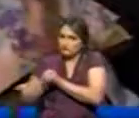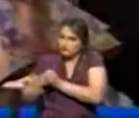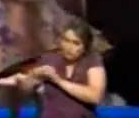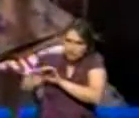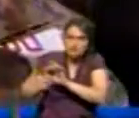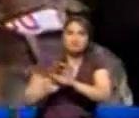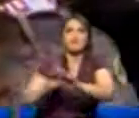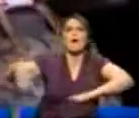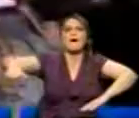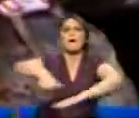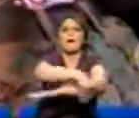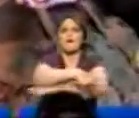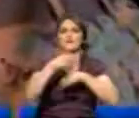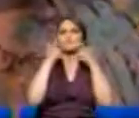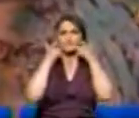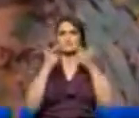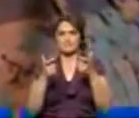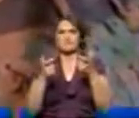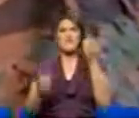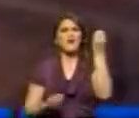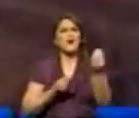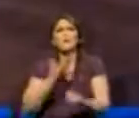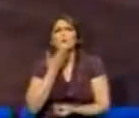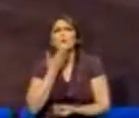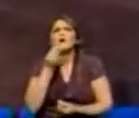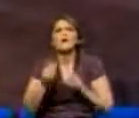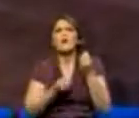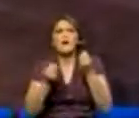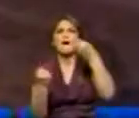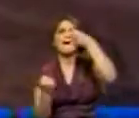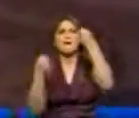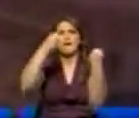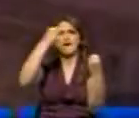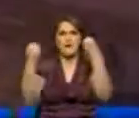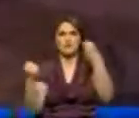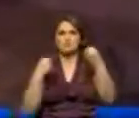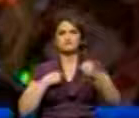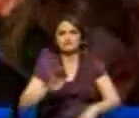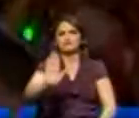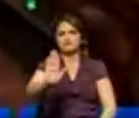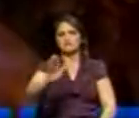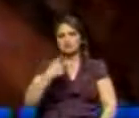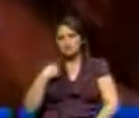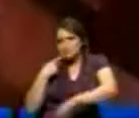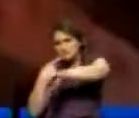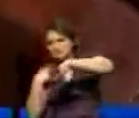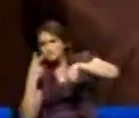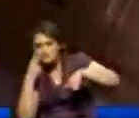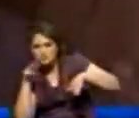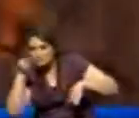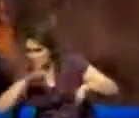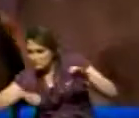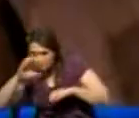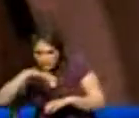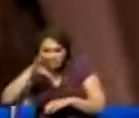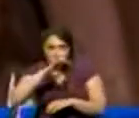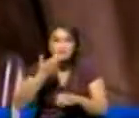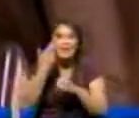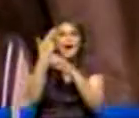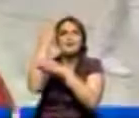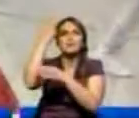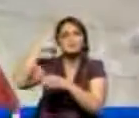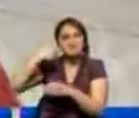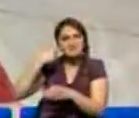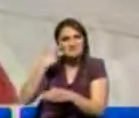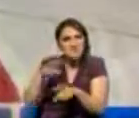Los militares también revisaron vehículos y cumplieron con la misión que poco antes se les había ordenado, dedicarse al control de